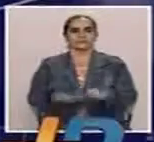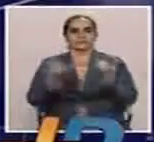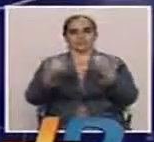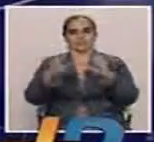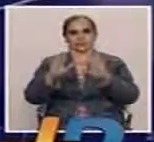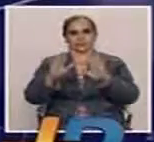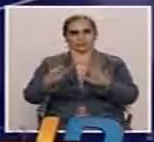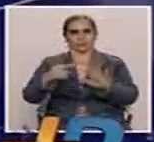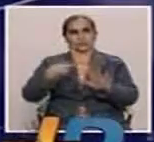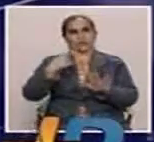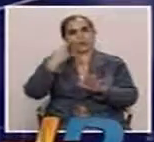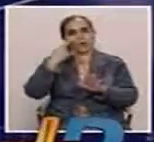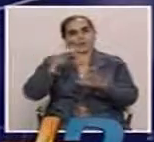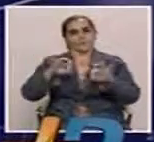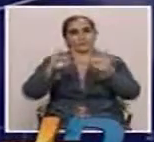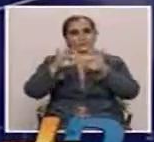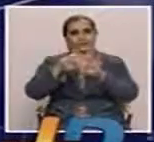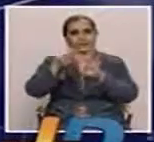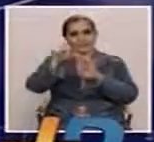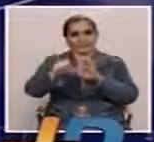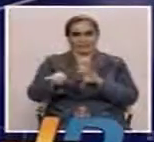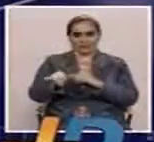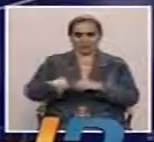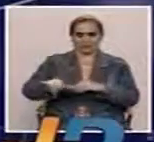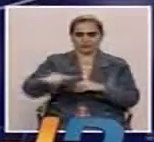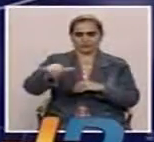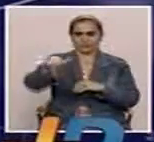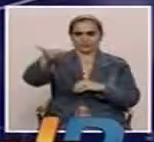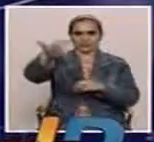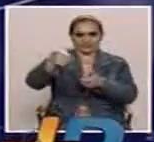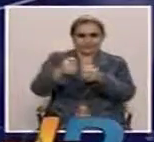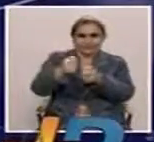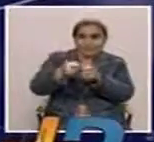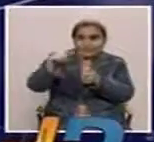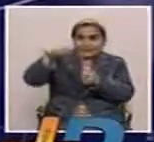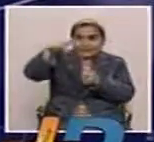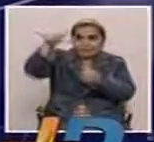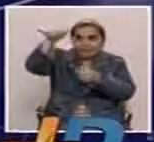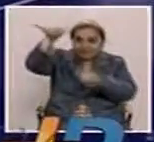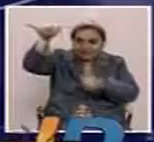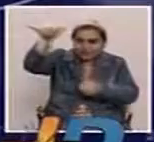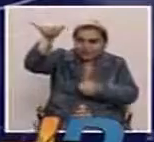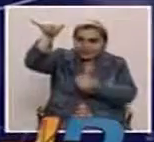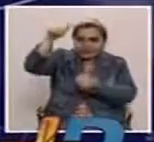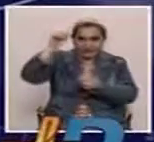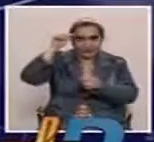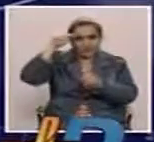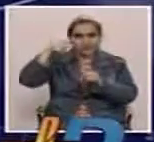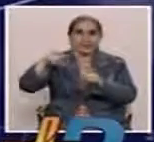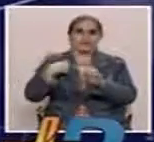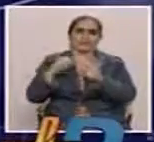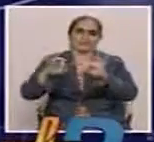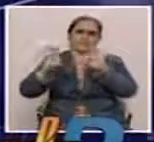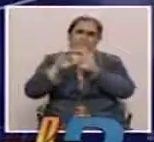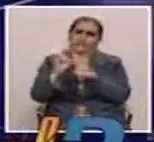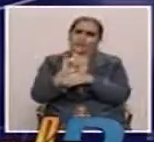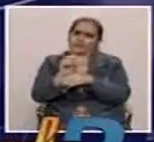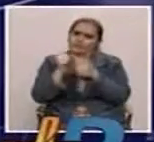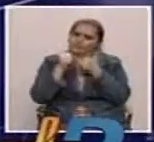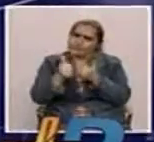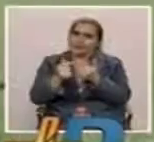Trabajar por el buen uso de los drones fue el propósito de un grupo de pilotos reunidos en el norte del Cauca. Aquí está la